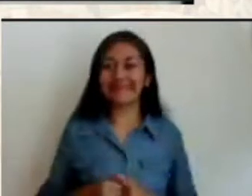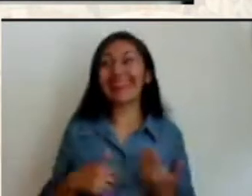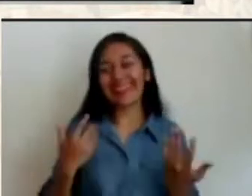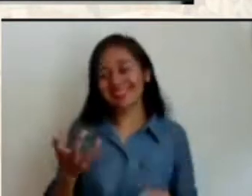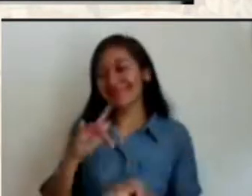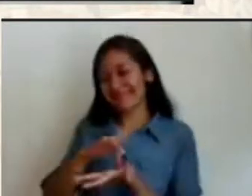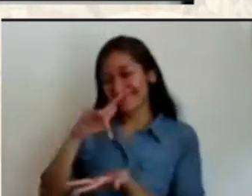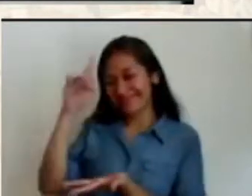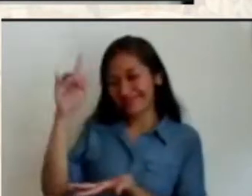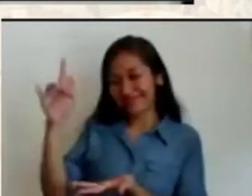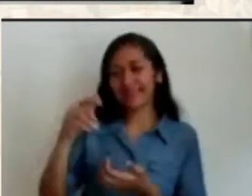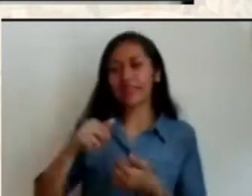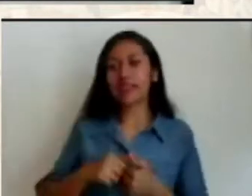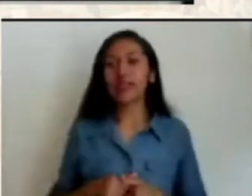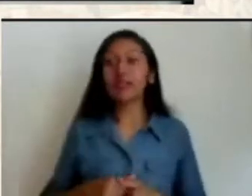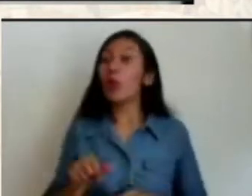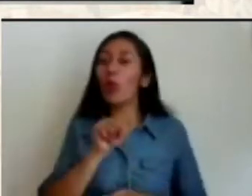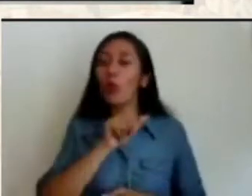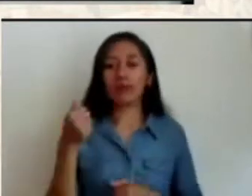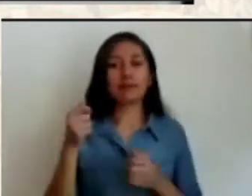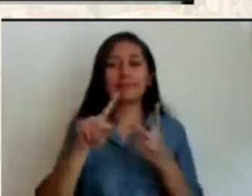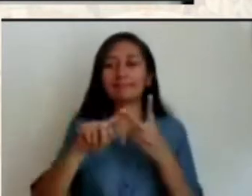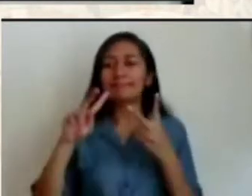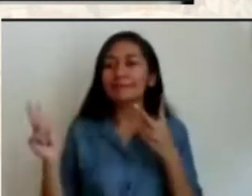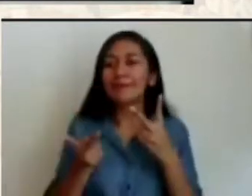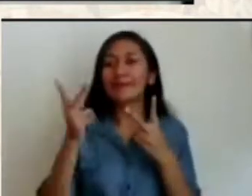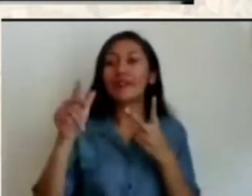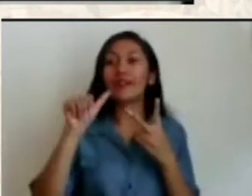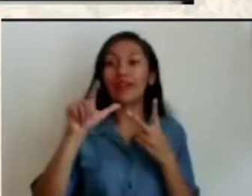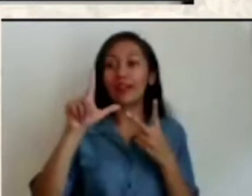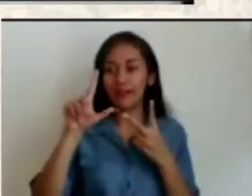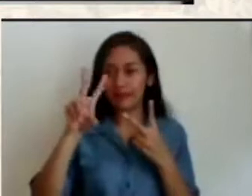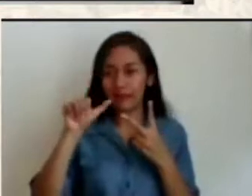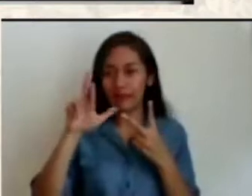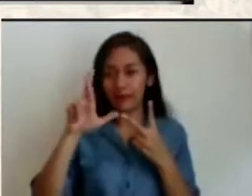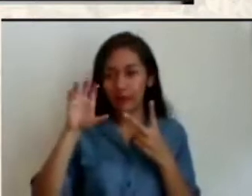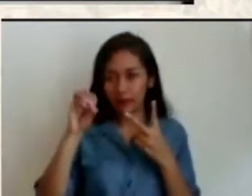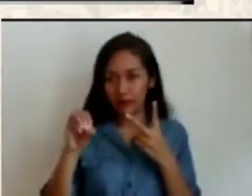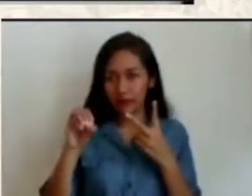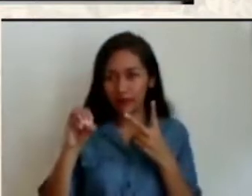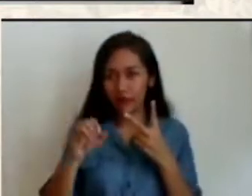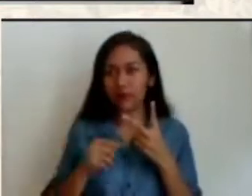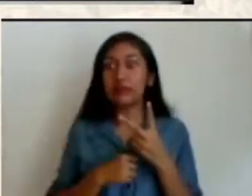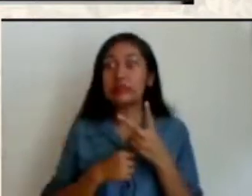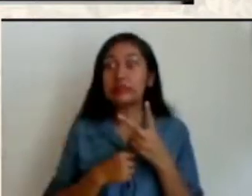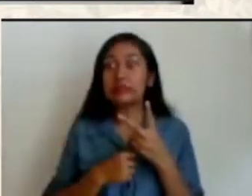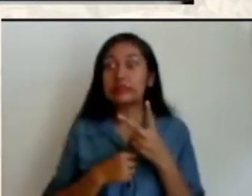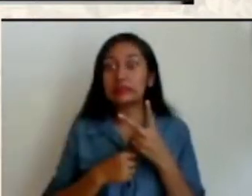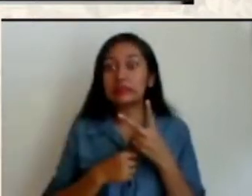Gracias. Un'altra domanda di Álvaro Paipilla. ¿Qué documentaba la información de este tipo de problemas